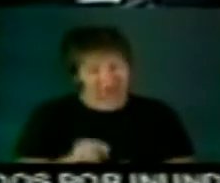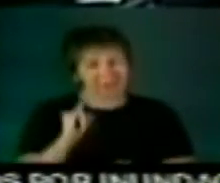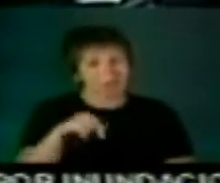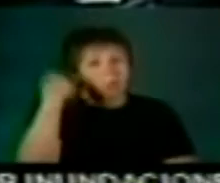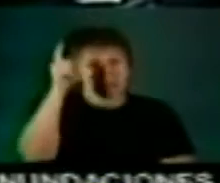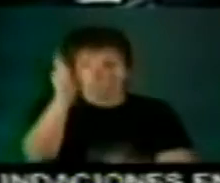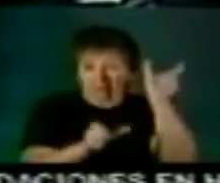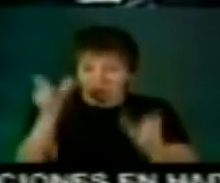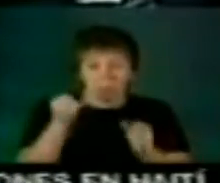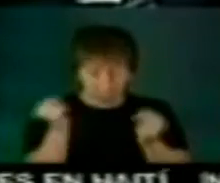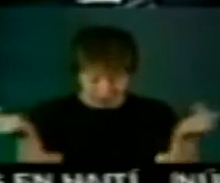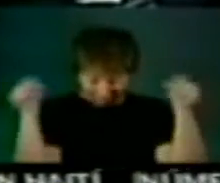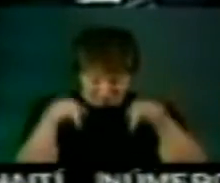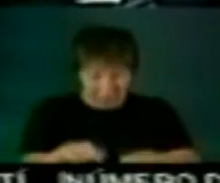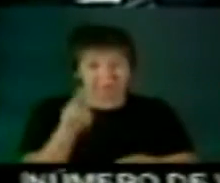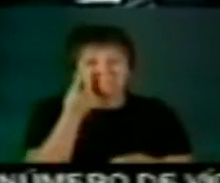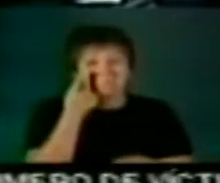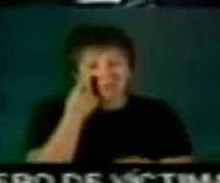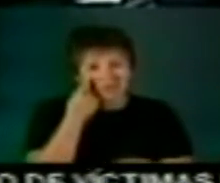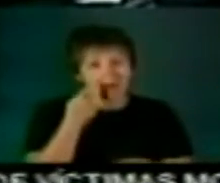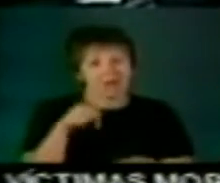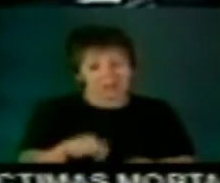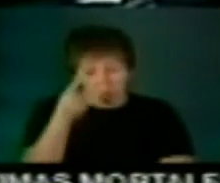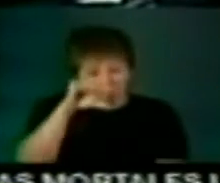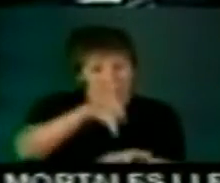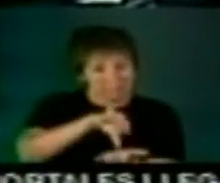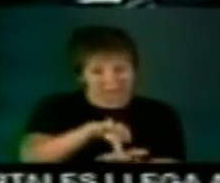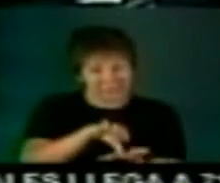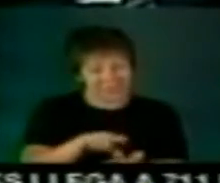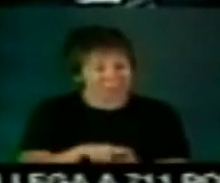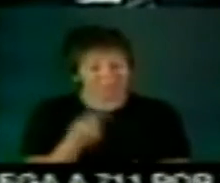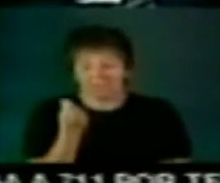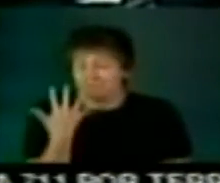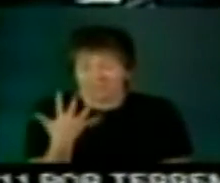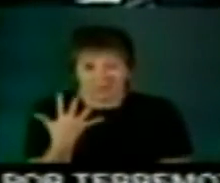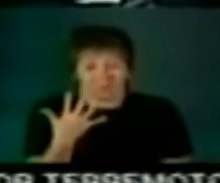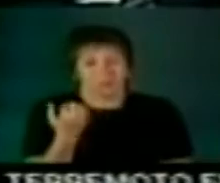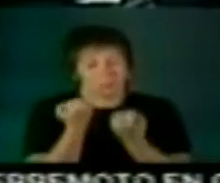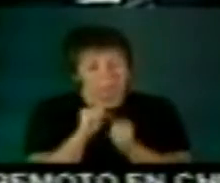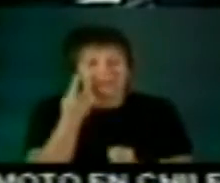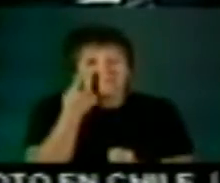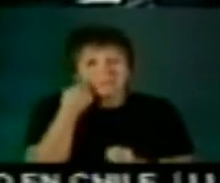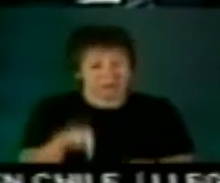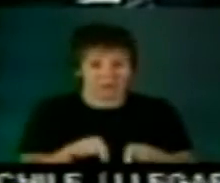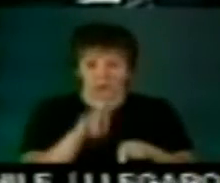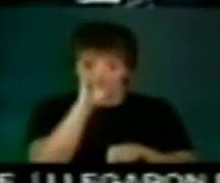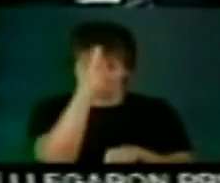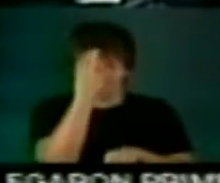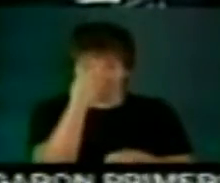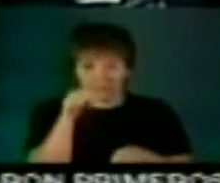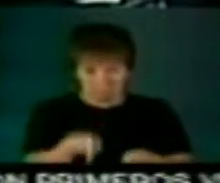este es un país donde vale la pena vivir. Así que, amigos del mundo aquí